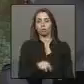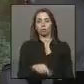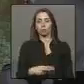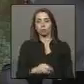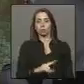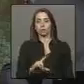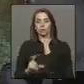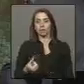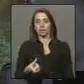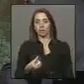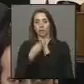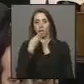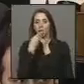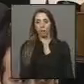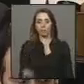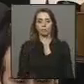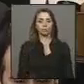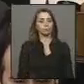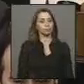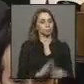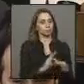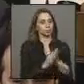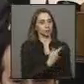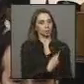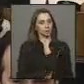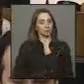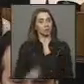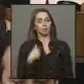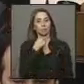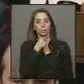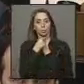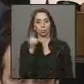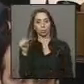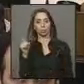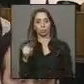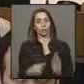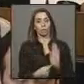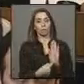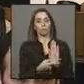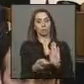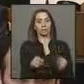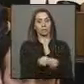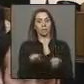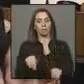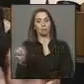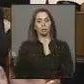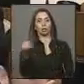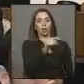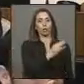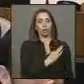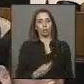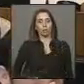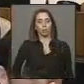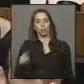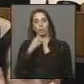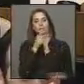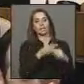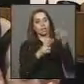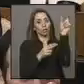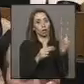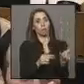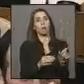tiene la palabra. Gracias, presidente. Me gustaría que en la presentación hiciera lo mismo que con los demás diputados cuando los presente y